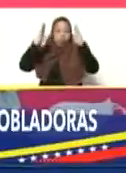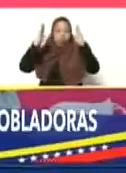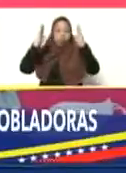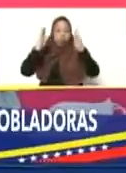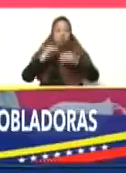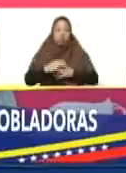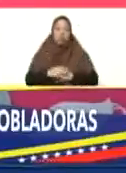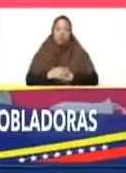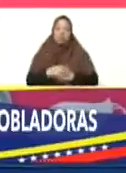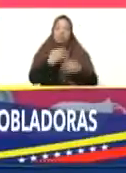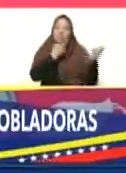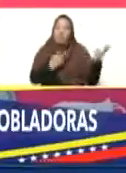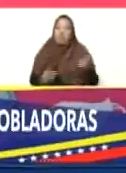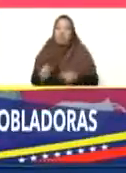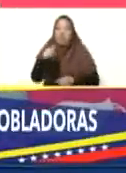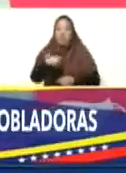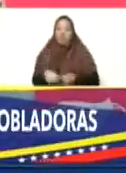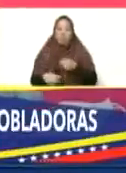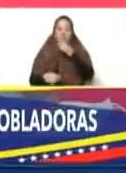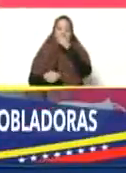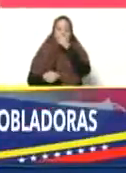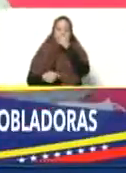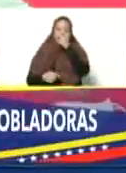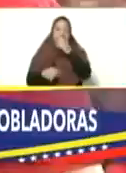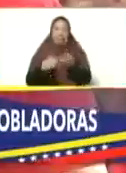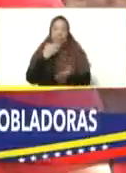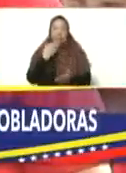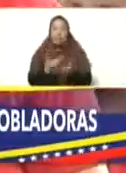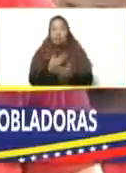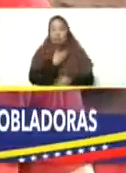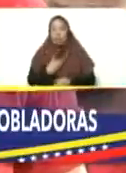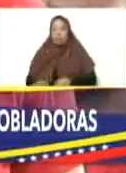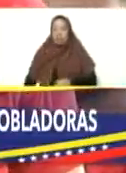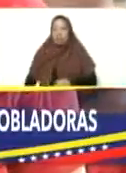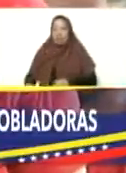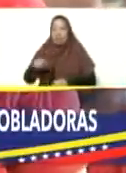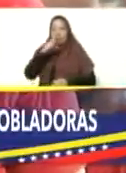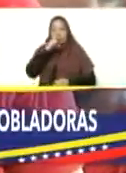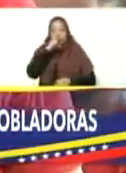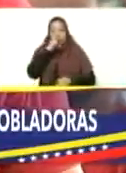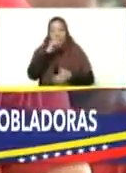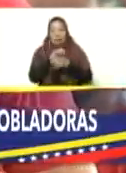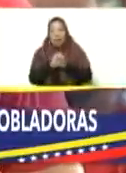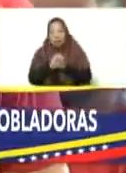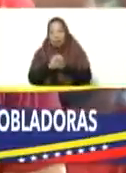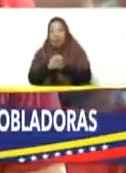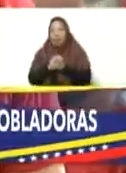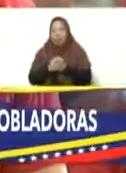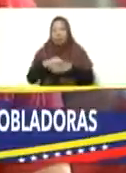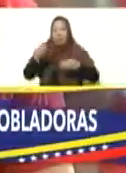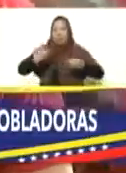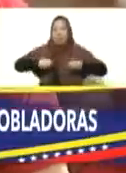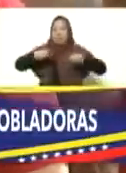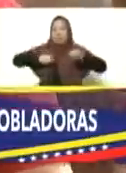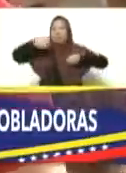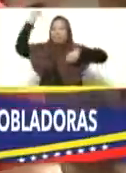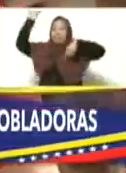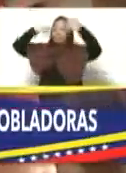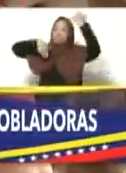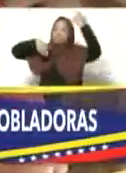nélida bienvenida gracias presidente maduro gracias las compañeras y compañeros de noche